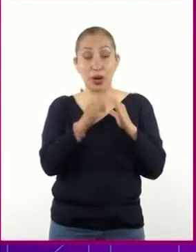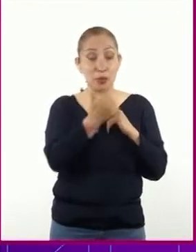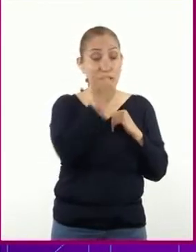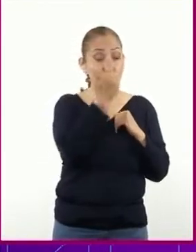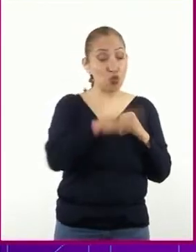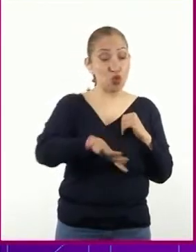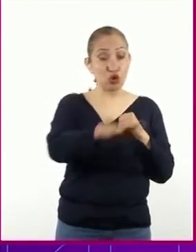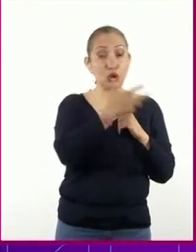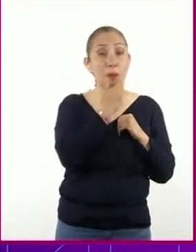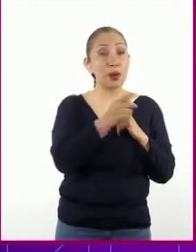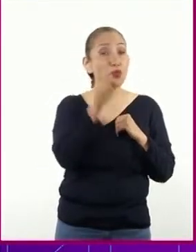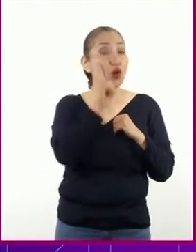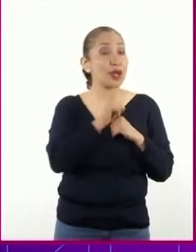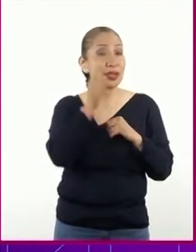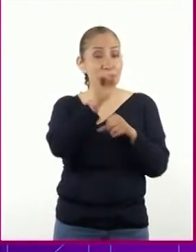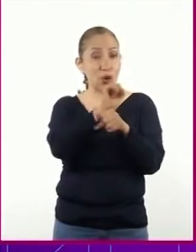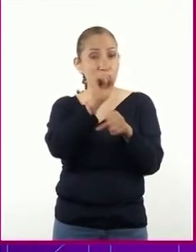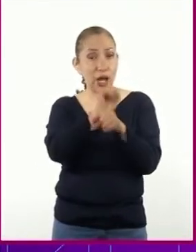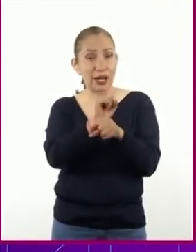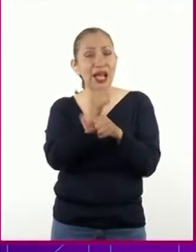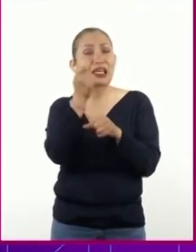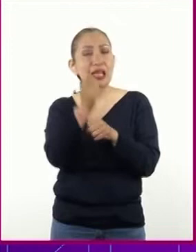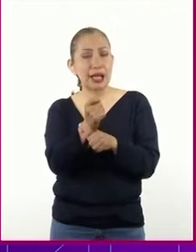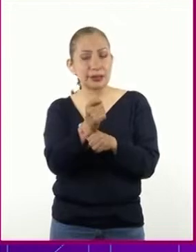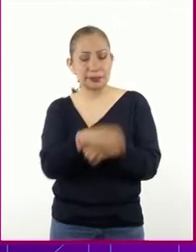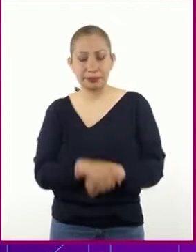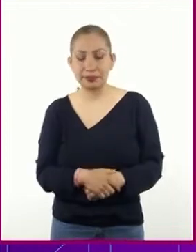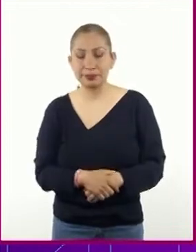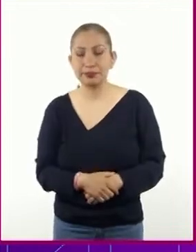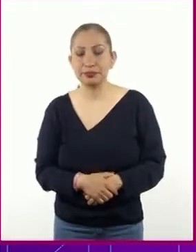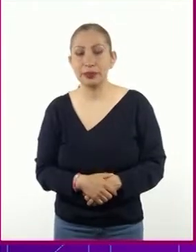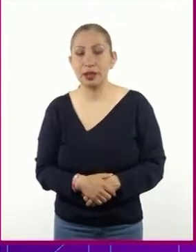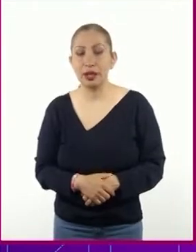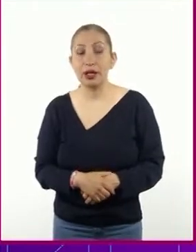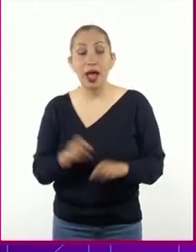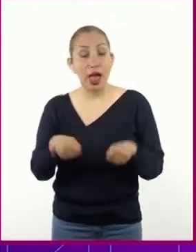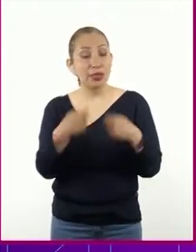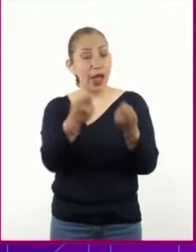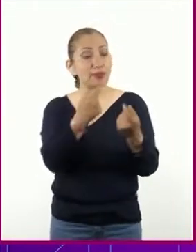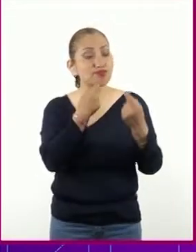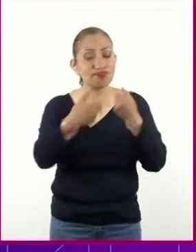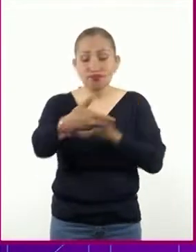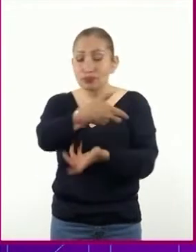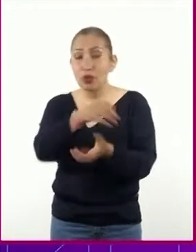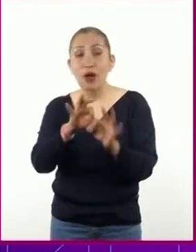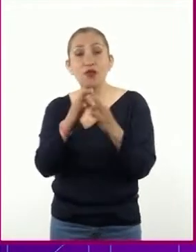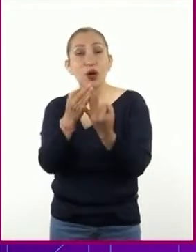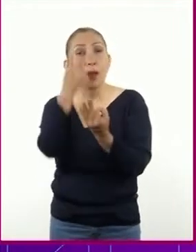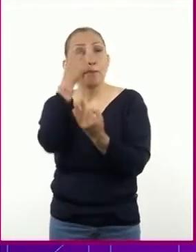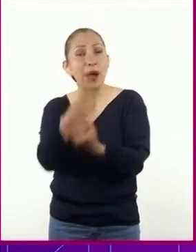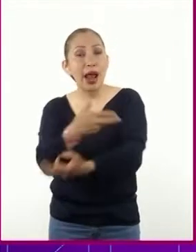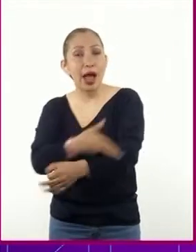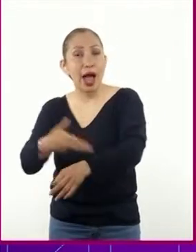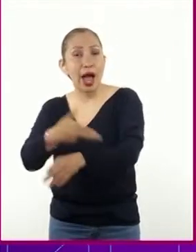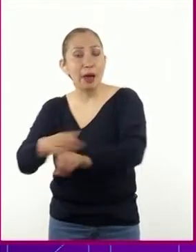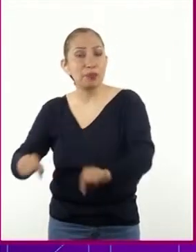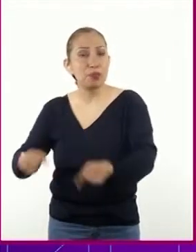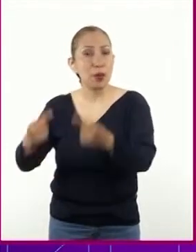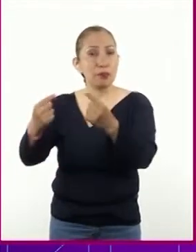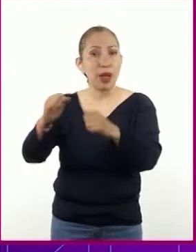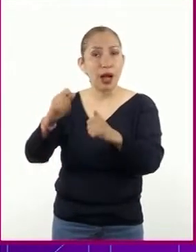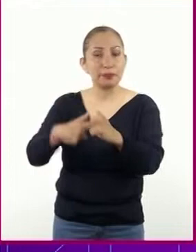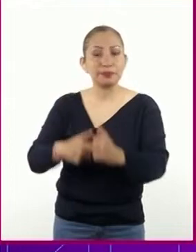alumnas y alumnos de secundaria, puede entenderse al privilegiar el diálogo como mecanismo para la solución de